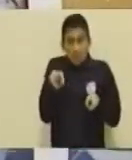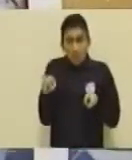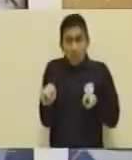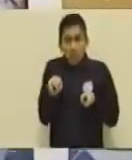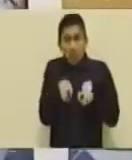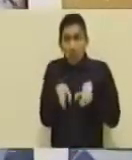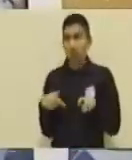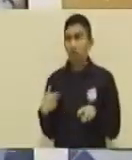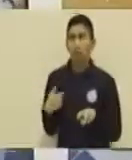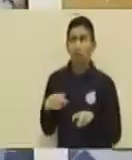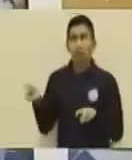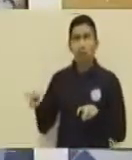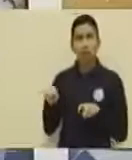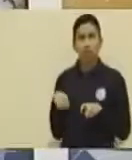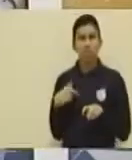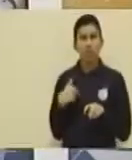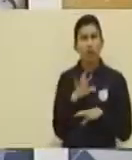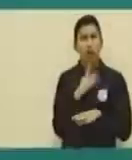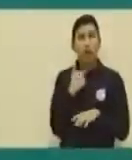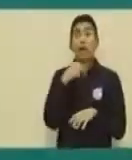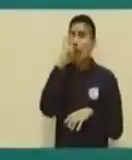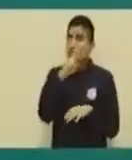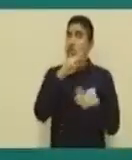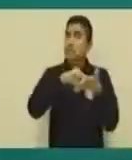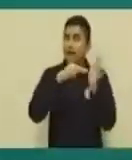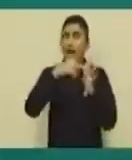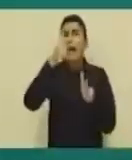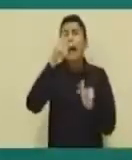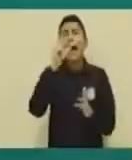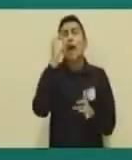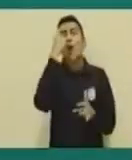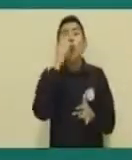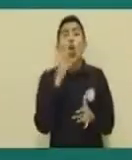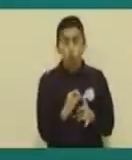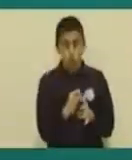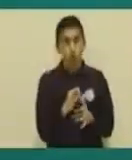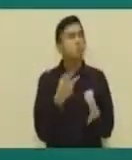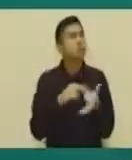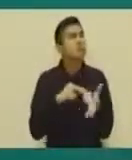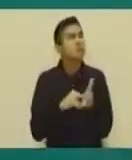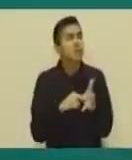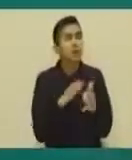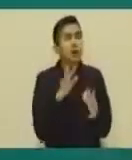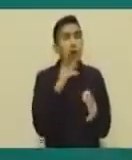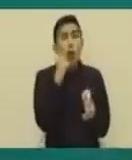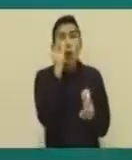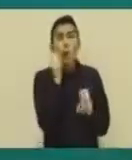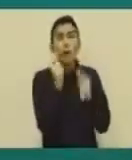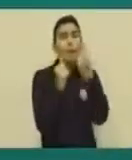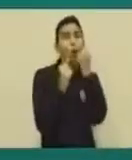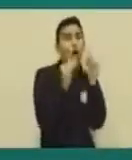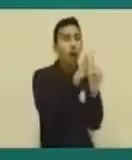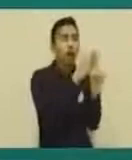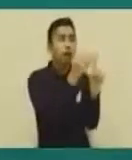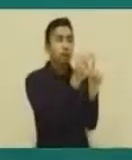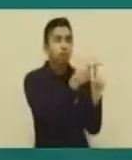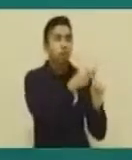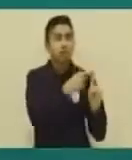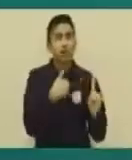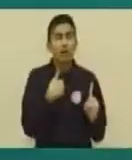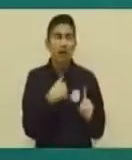Pero si sigue insistiendo, eso ya es acoso, ¿verdad? Entonces, ¿qué debemos de hacer en ese